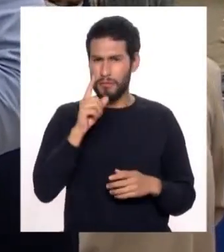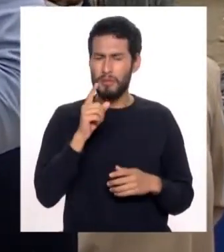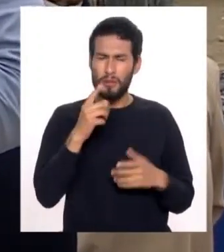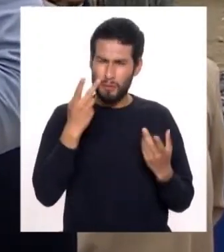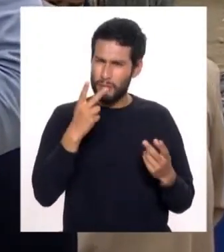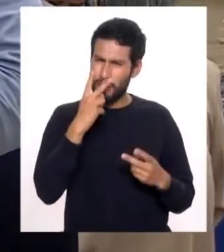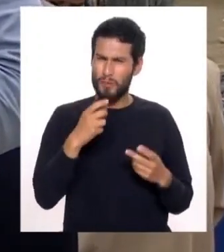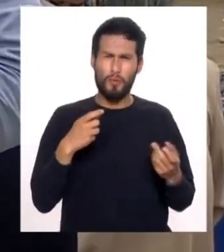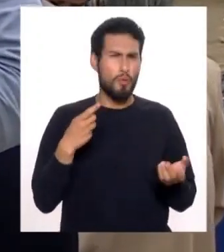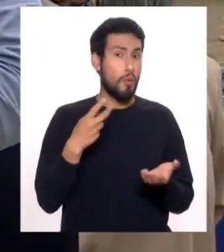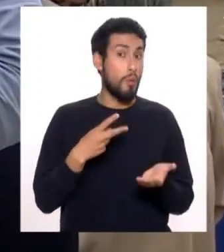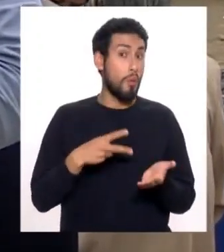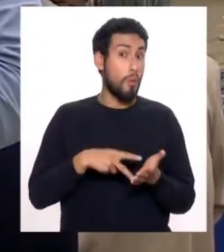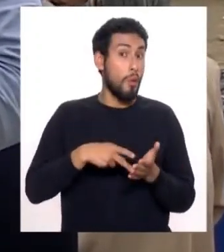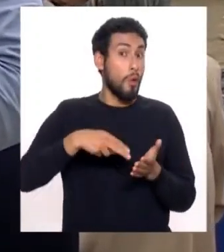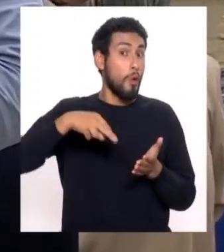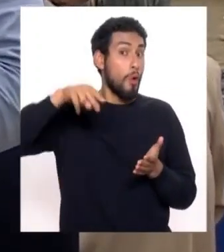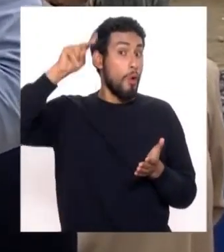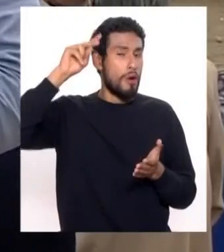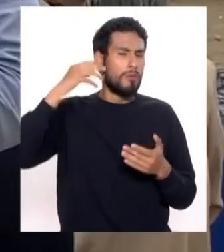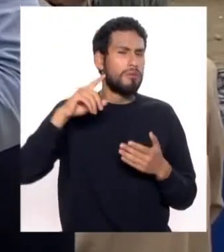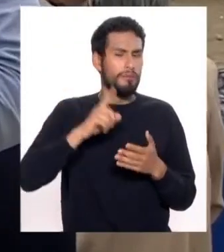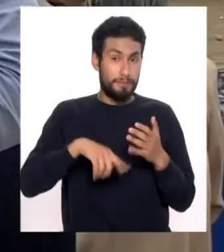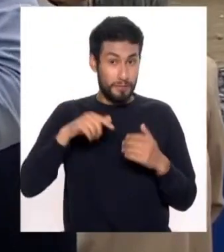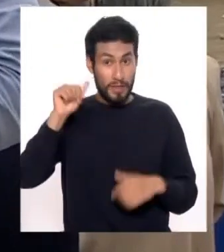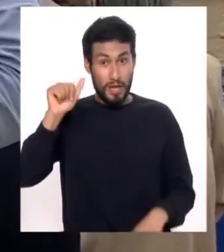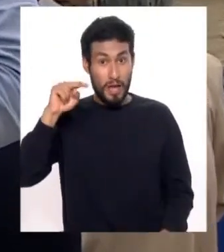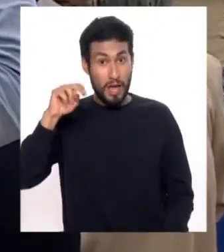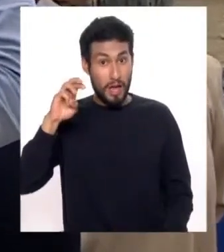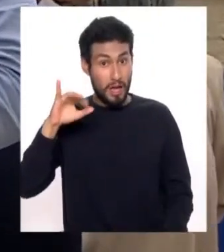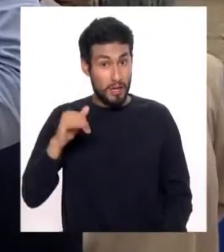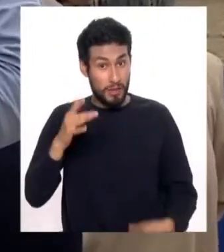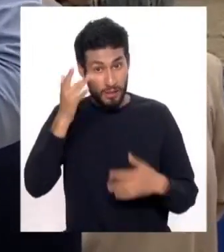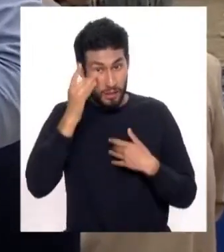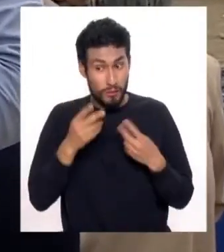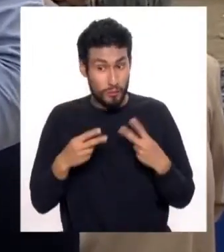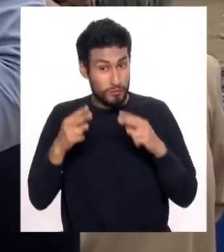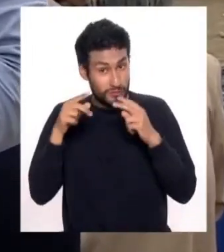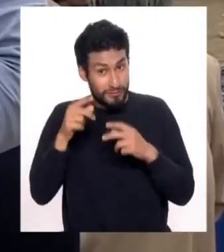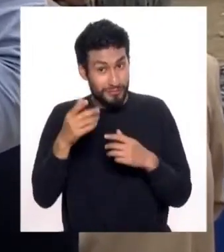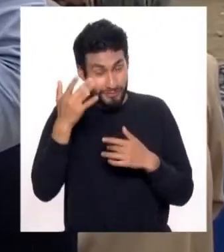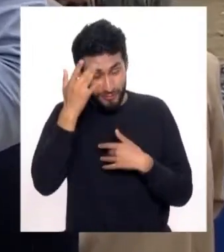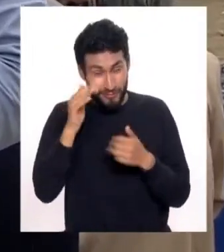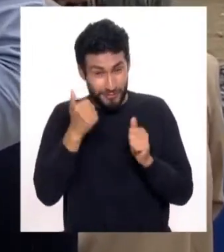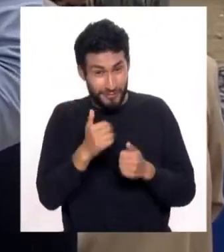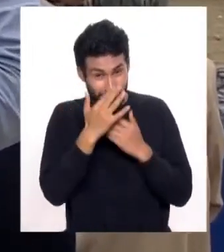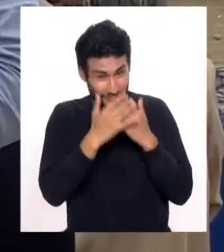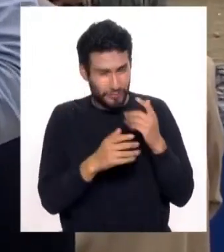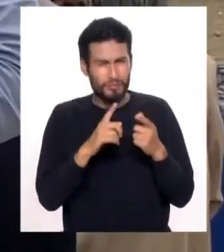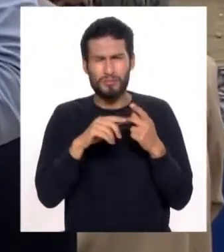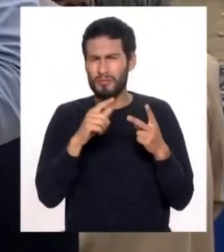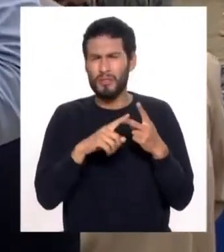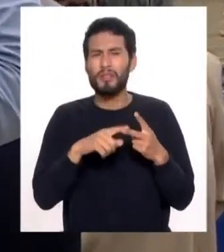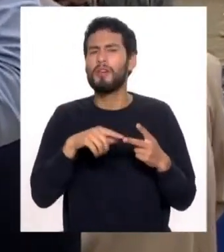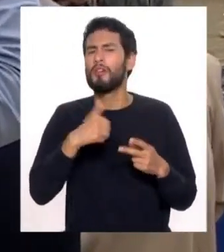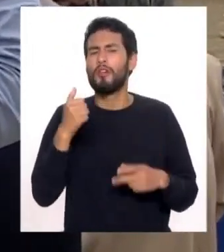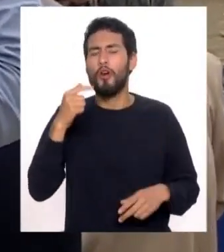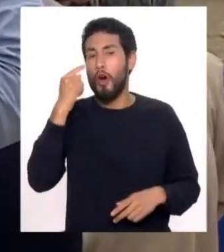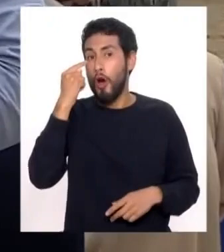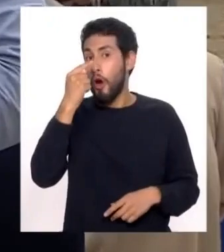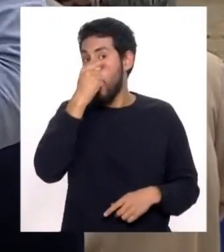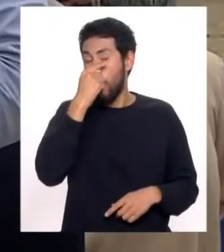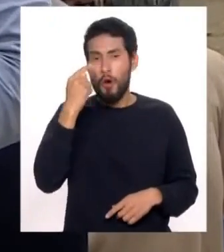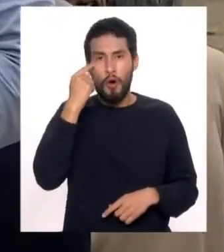índices bastante altos, así como hemos abordado el tema de la anemia, que justamente conversábamos aquí con el doctor Rivadeneira. Hablemos de los temas de